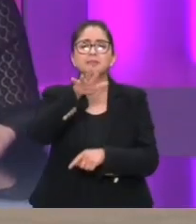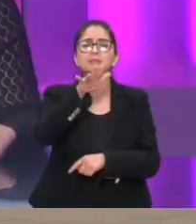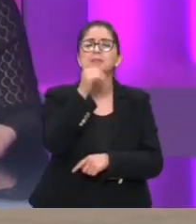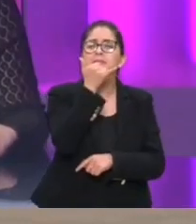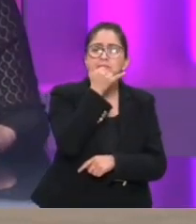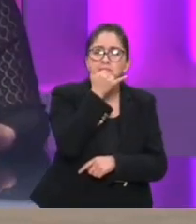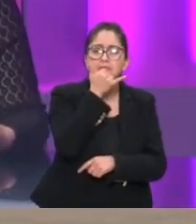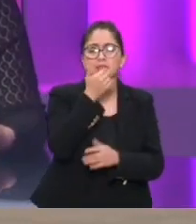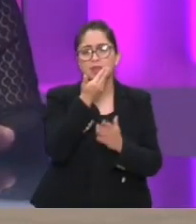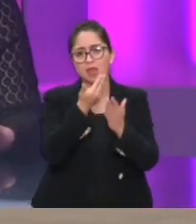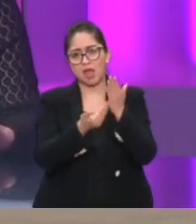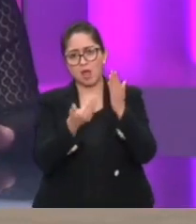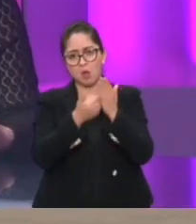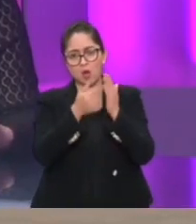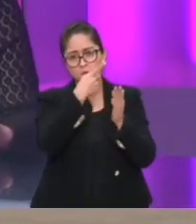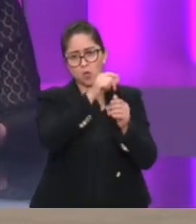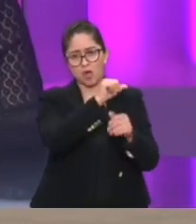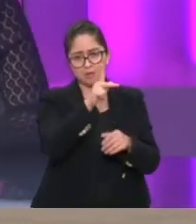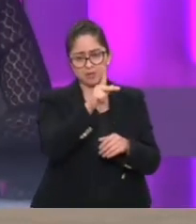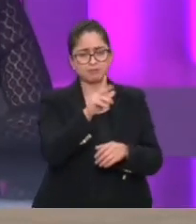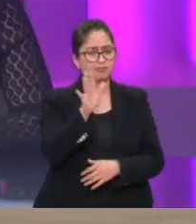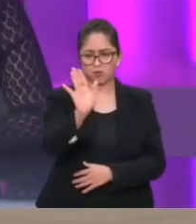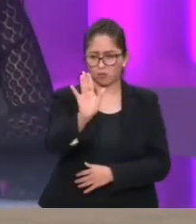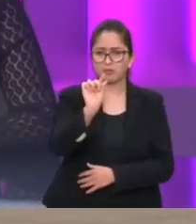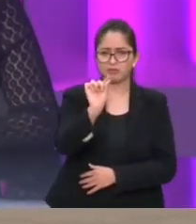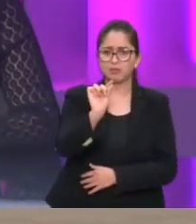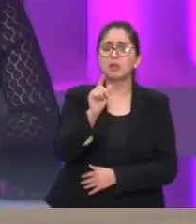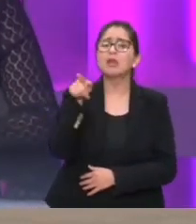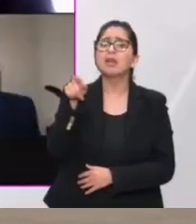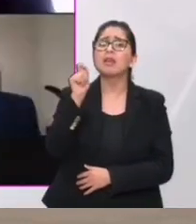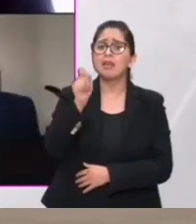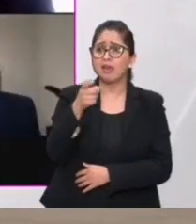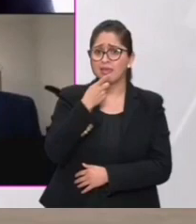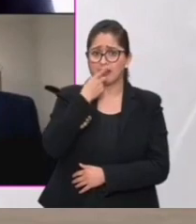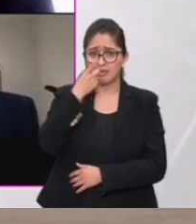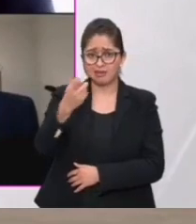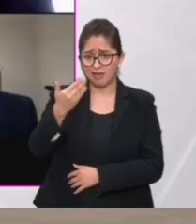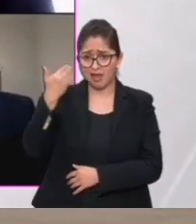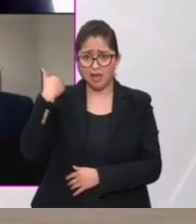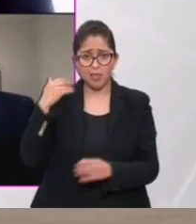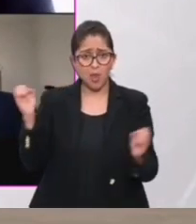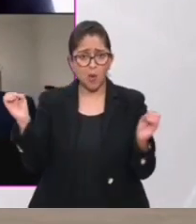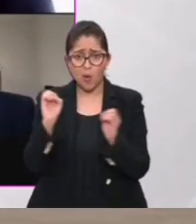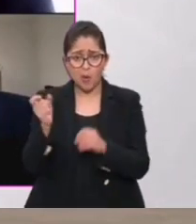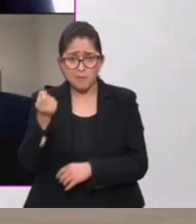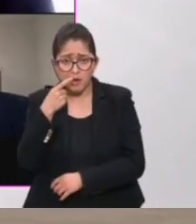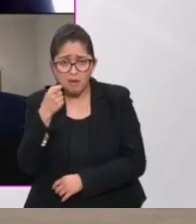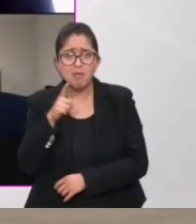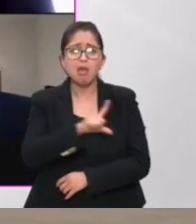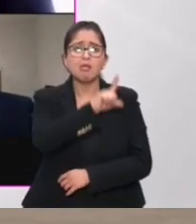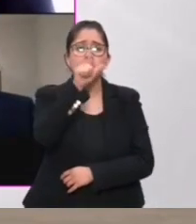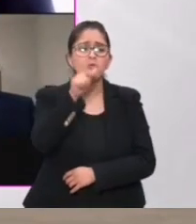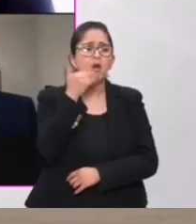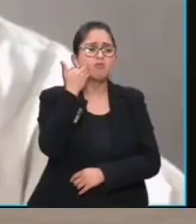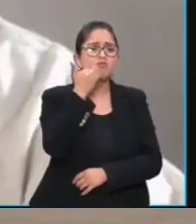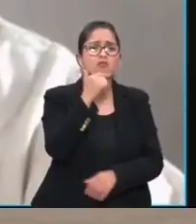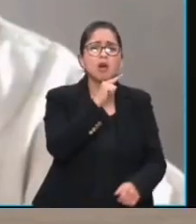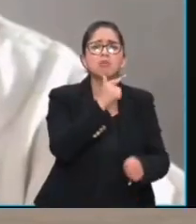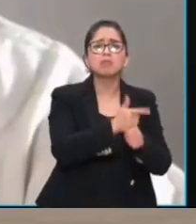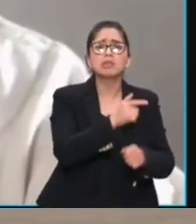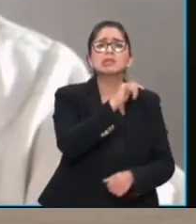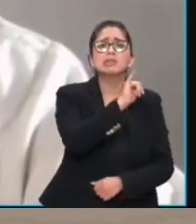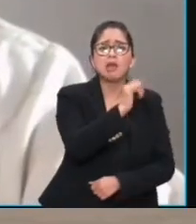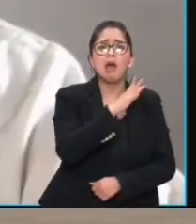pues no, dijeron que tenían, que no tenían medicamentos, y después se demostró que sí existían los medicamentos para